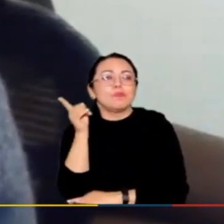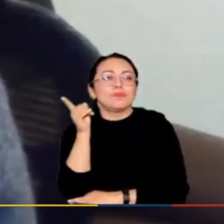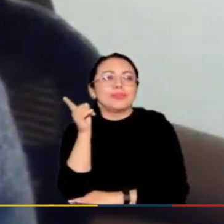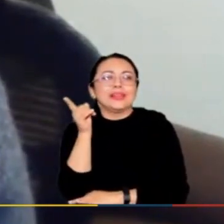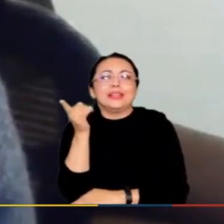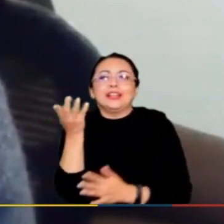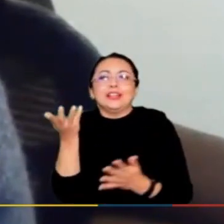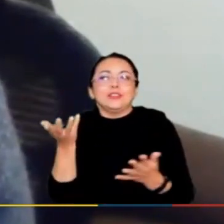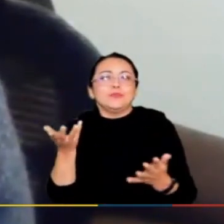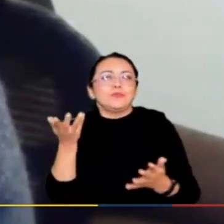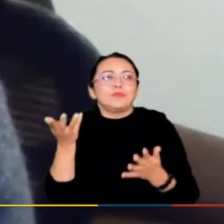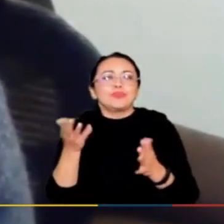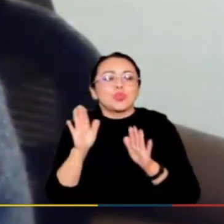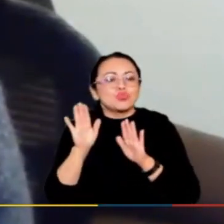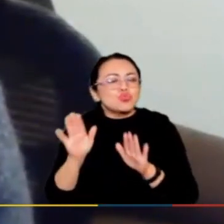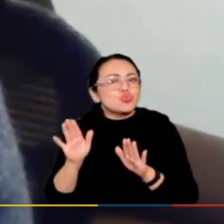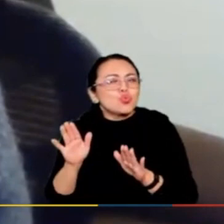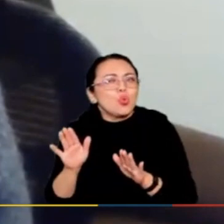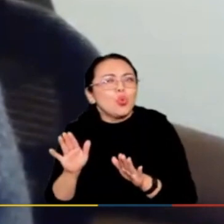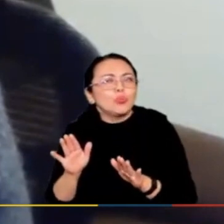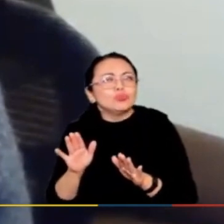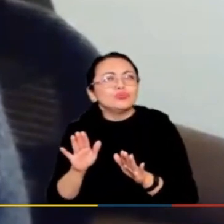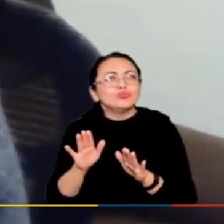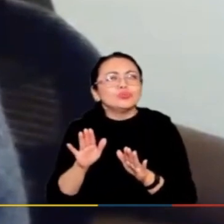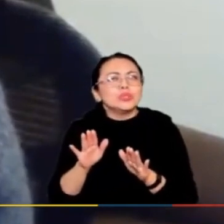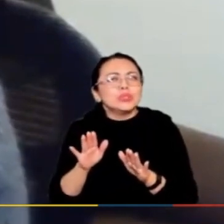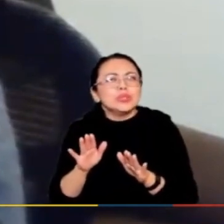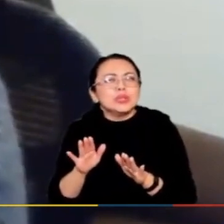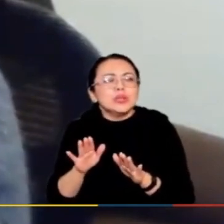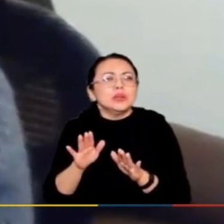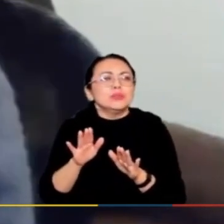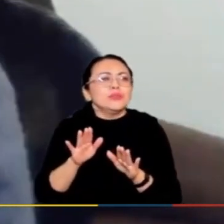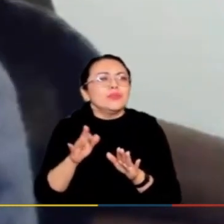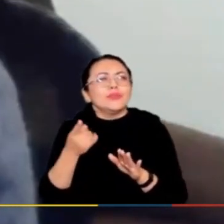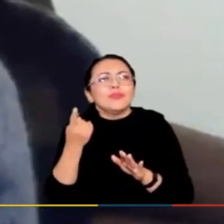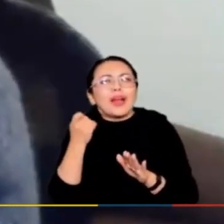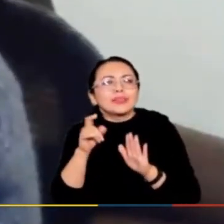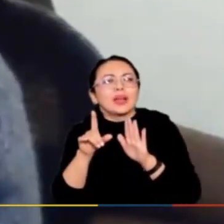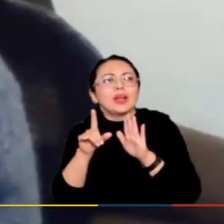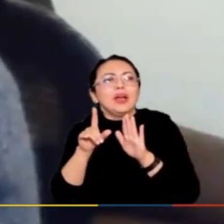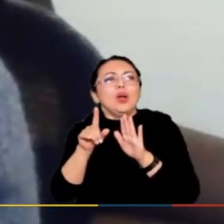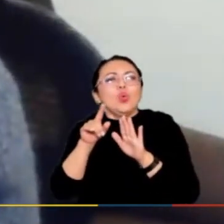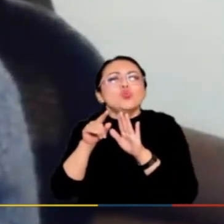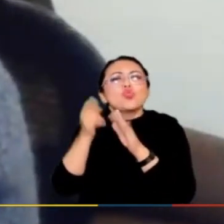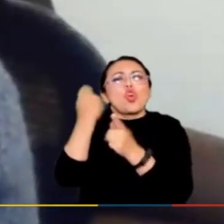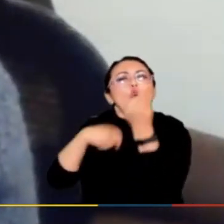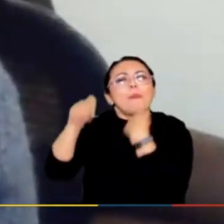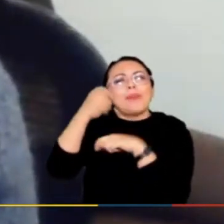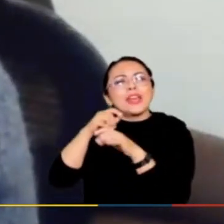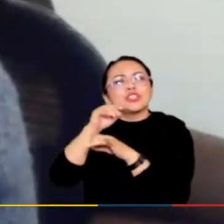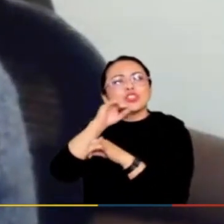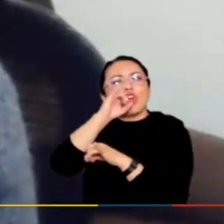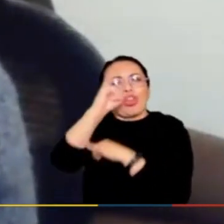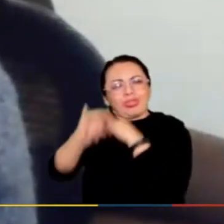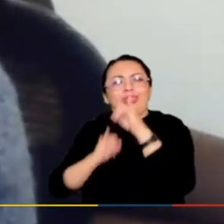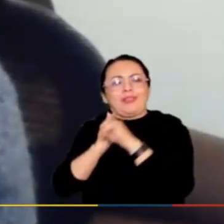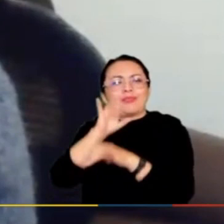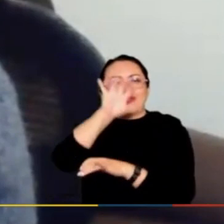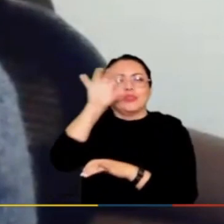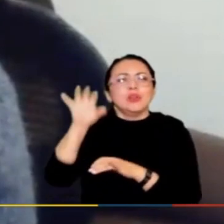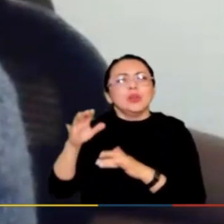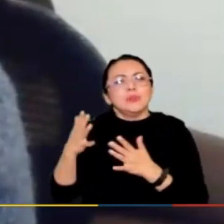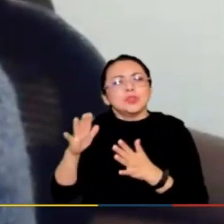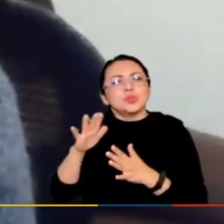carecen de una relación fundamental. Bien, el comercio exterior colombiano de 50